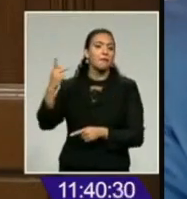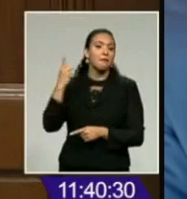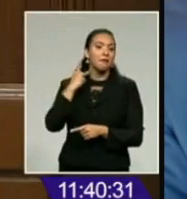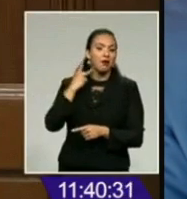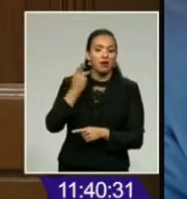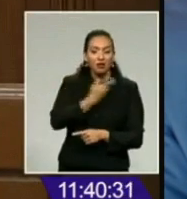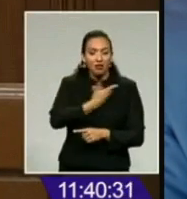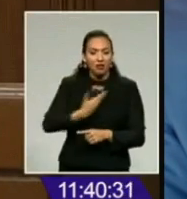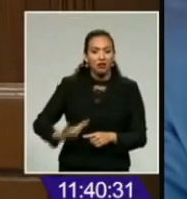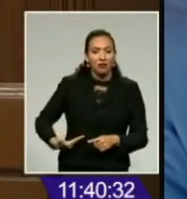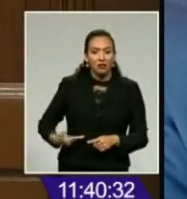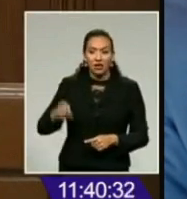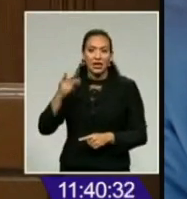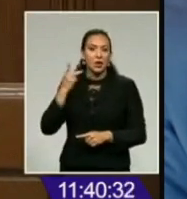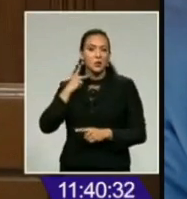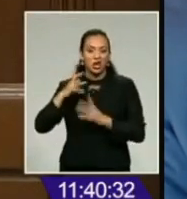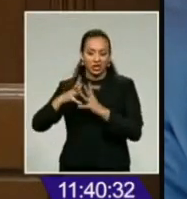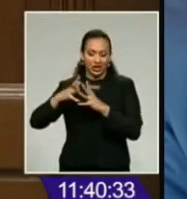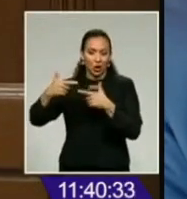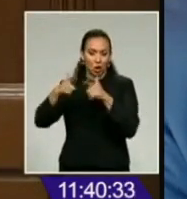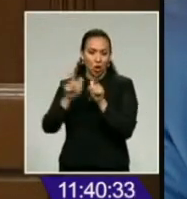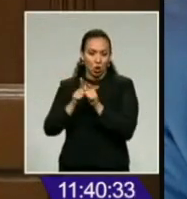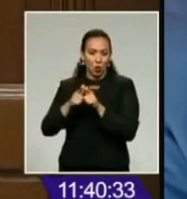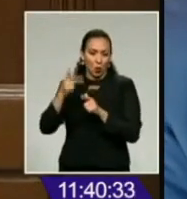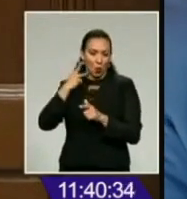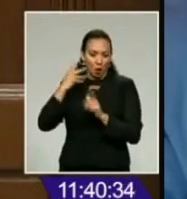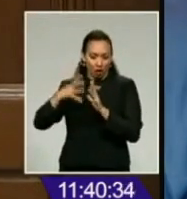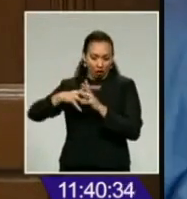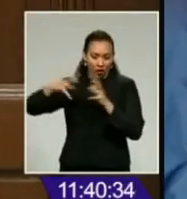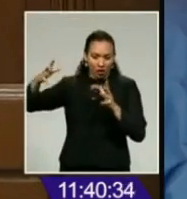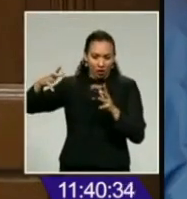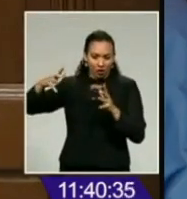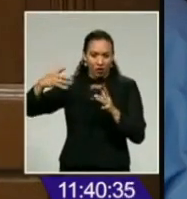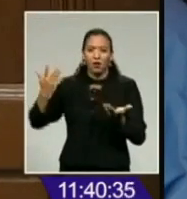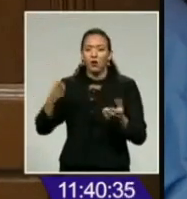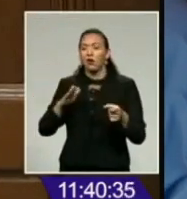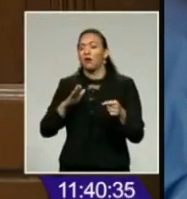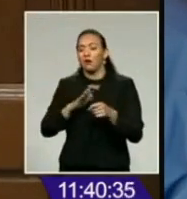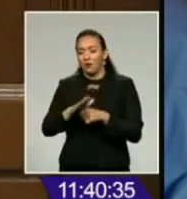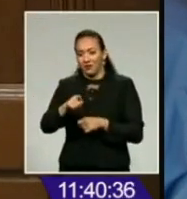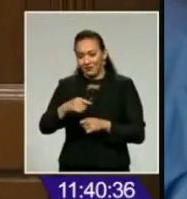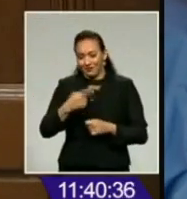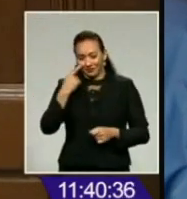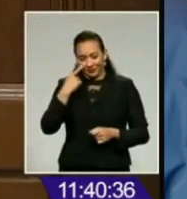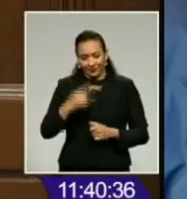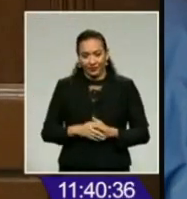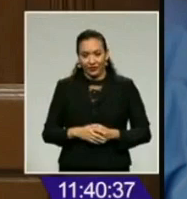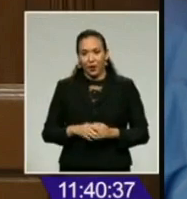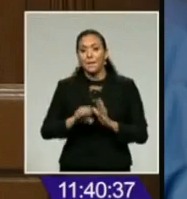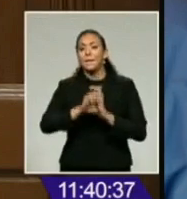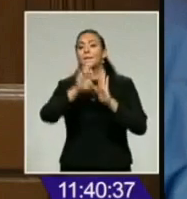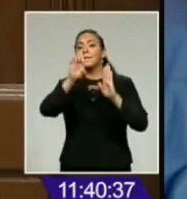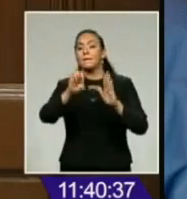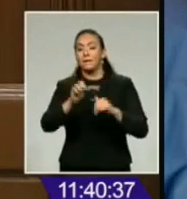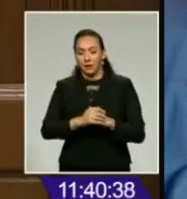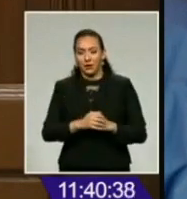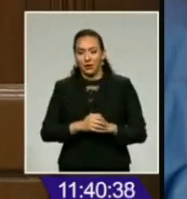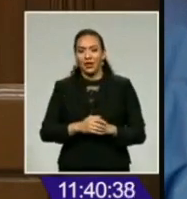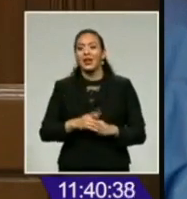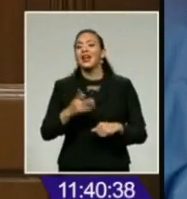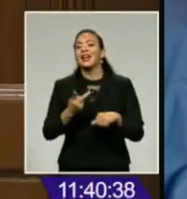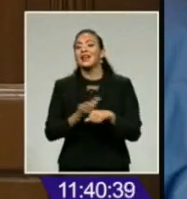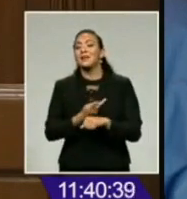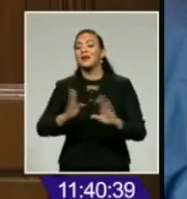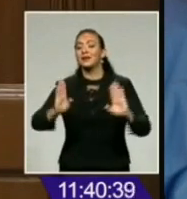qué casos me refiero? En primer lugar, el caso relativo a la Guardia Nacional en abril